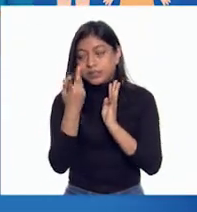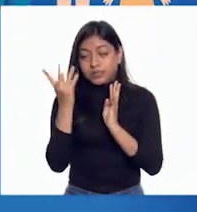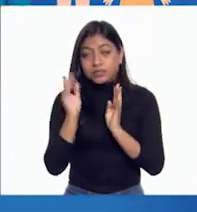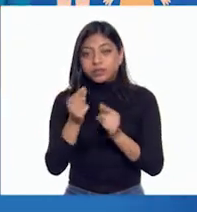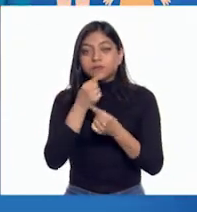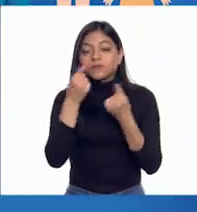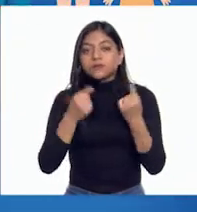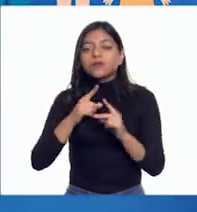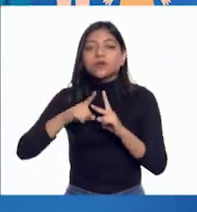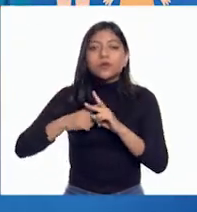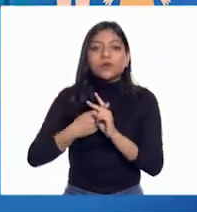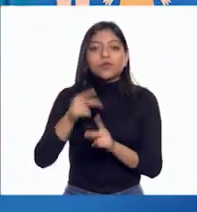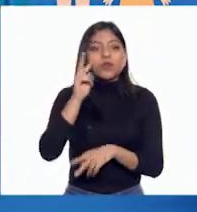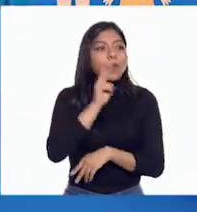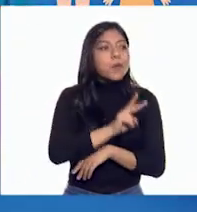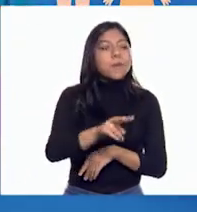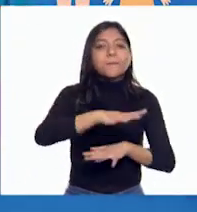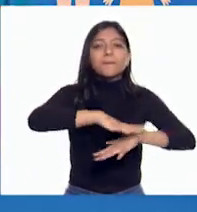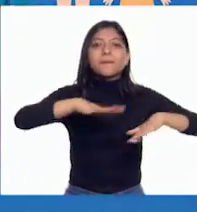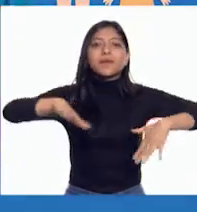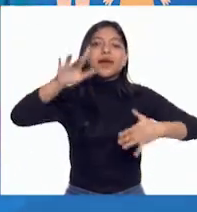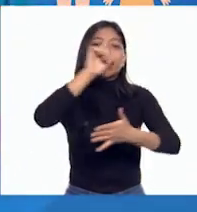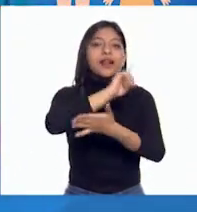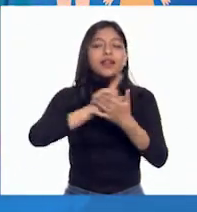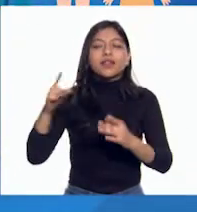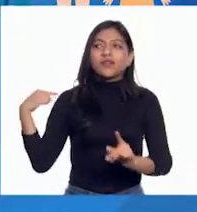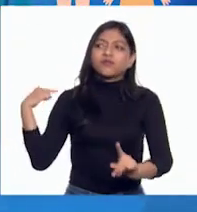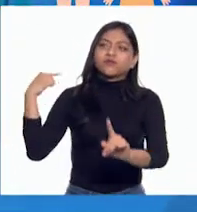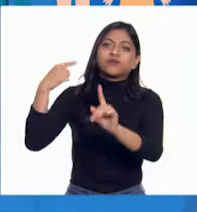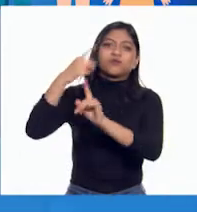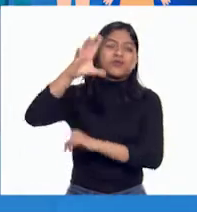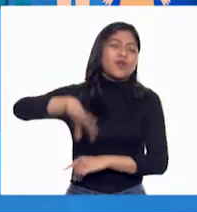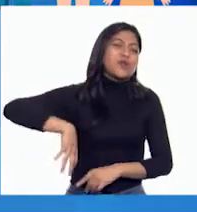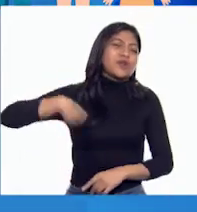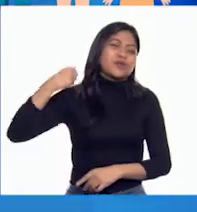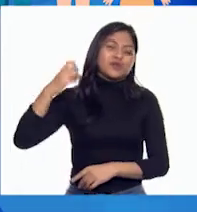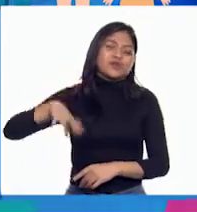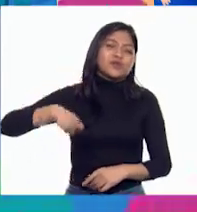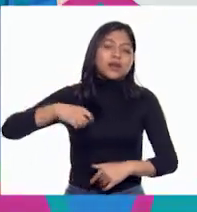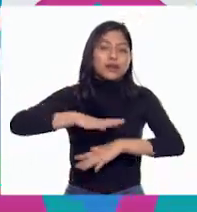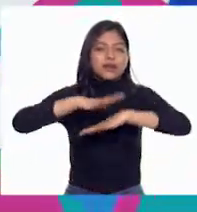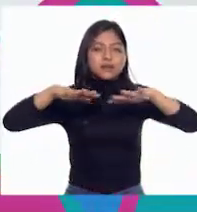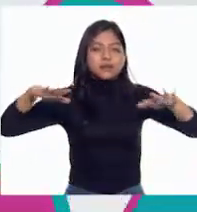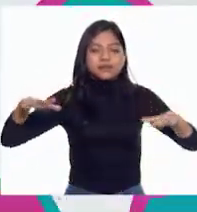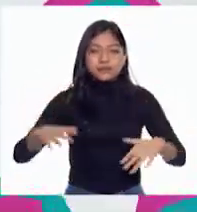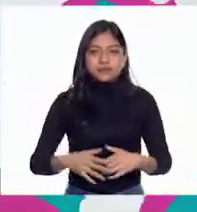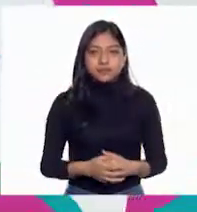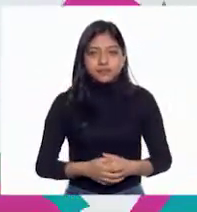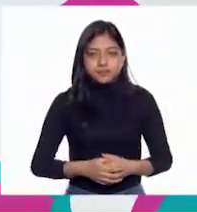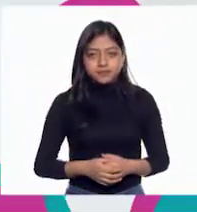niños comenzaron a ver los resultados de su arduo trabajo en la Playa del Encanto.